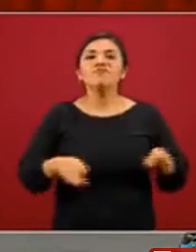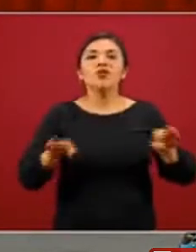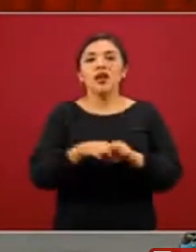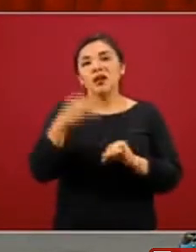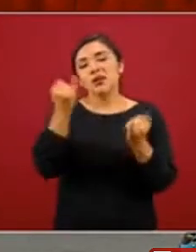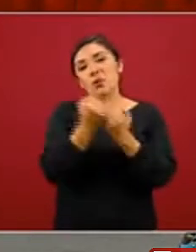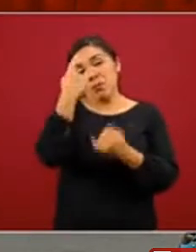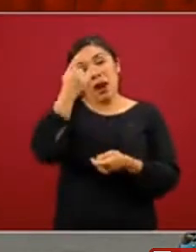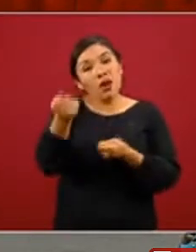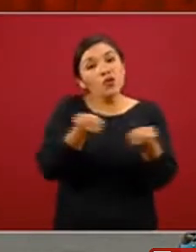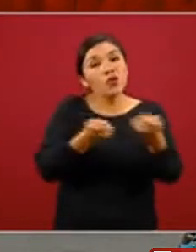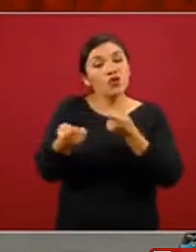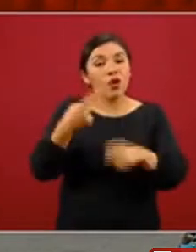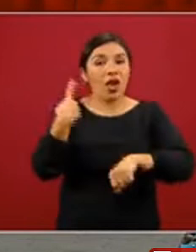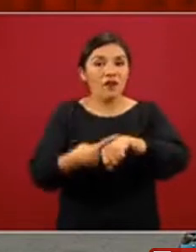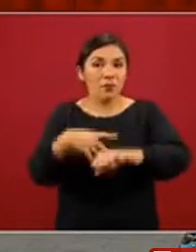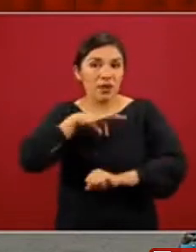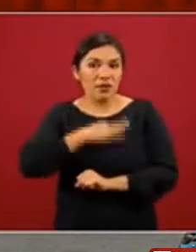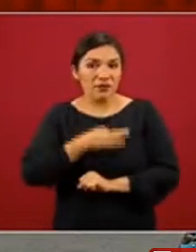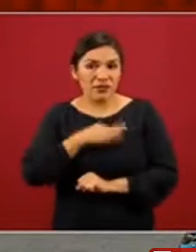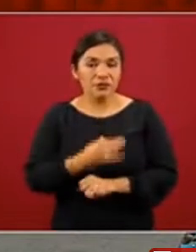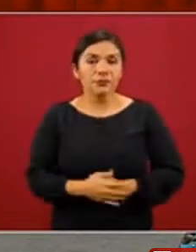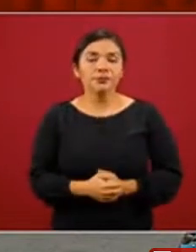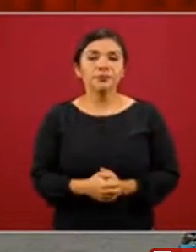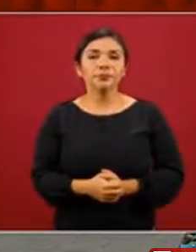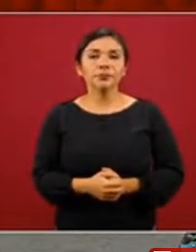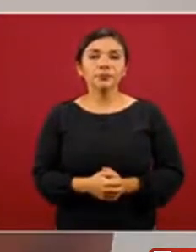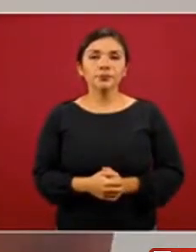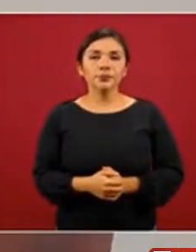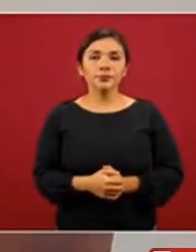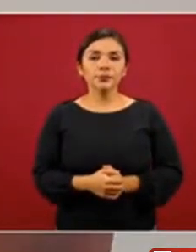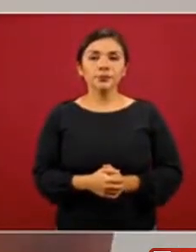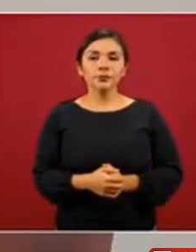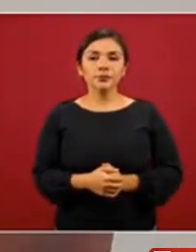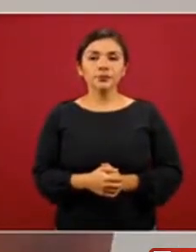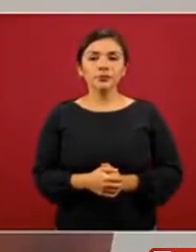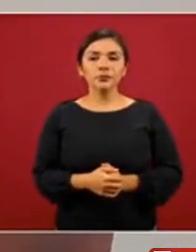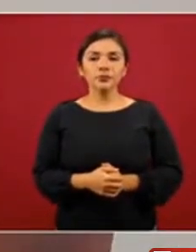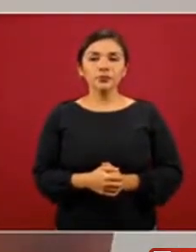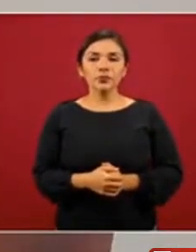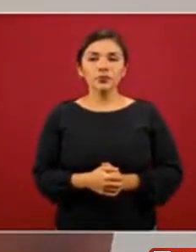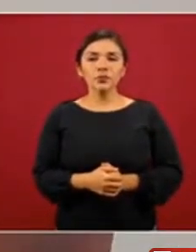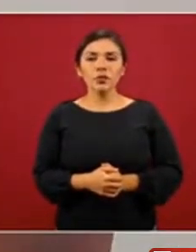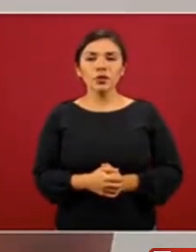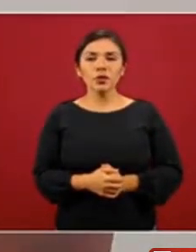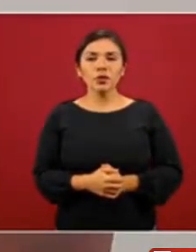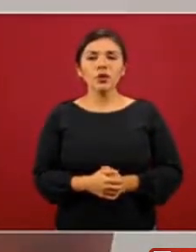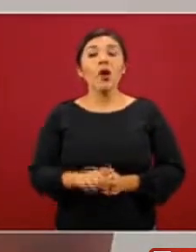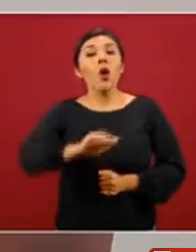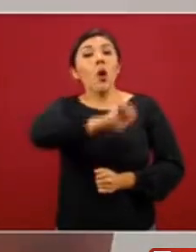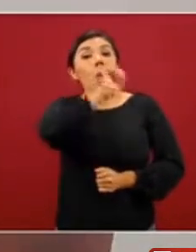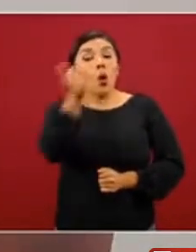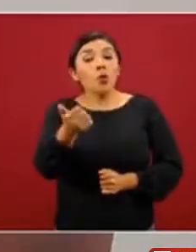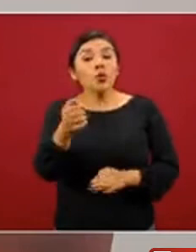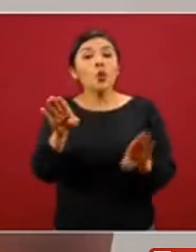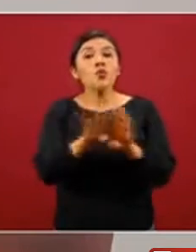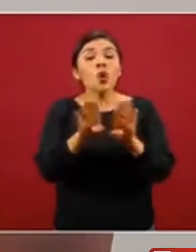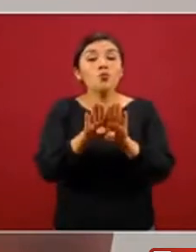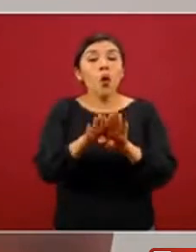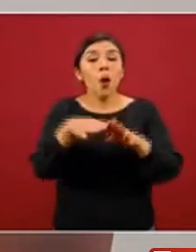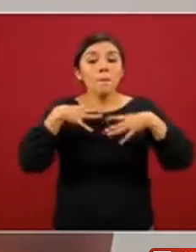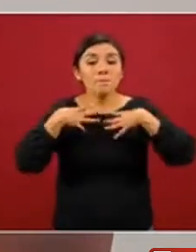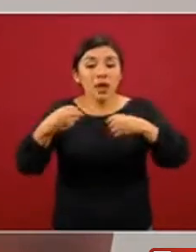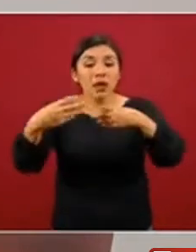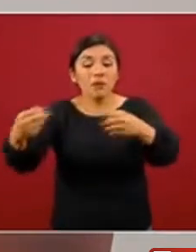de infecciones. La otra parte en la capacidad de la transmisión por gotas depende